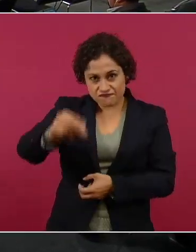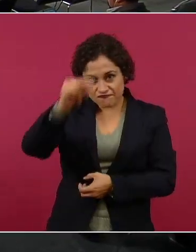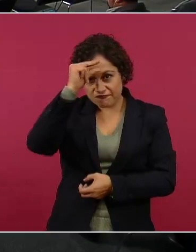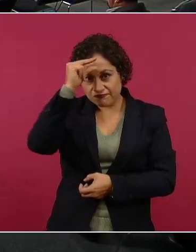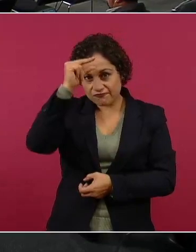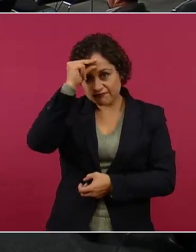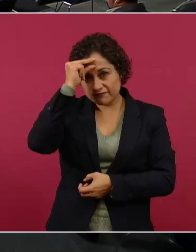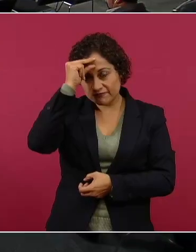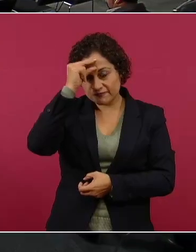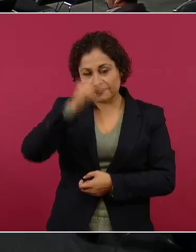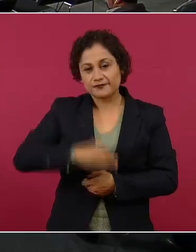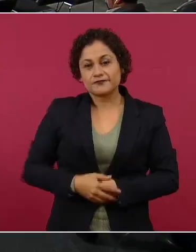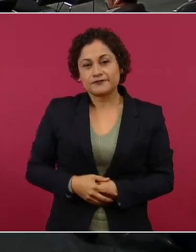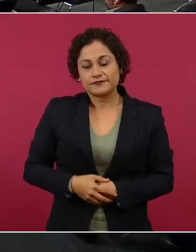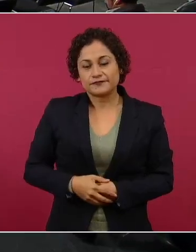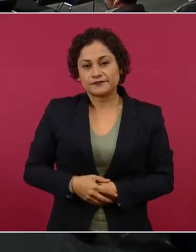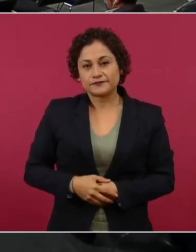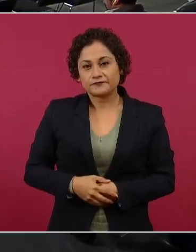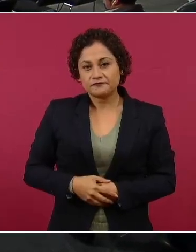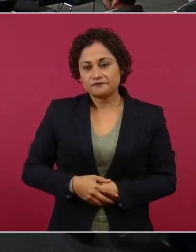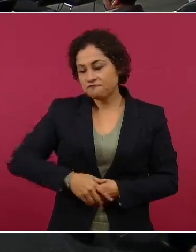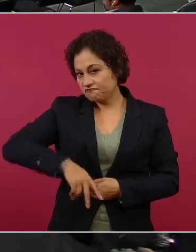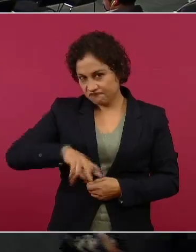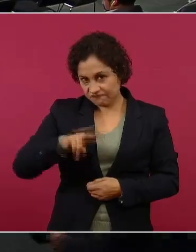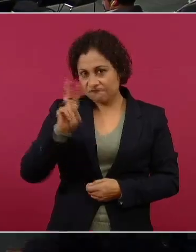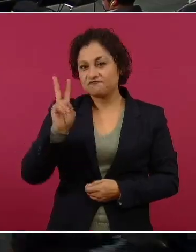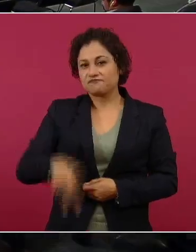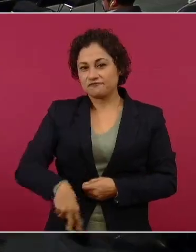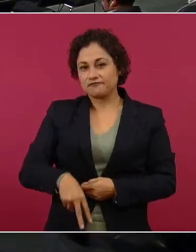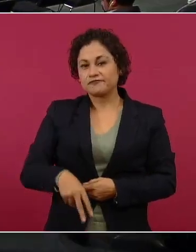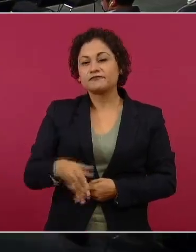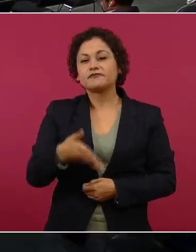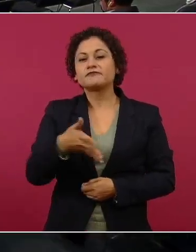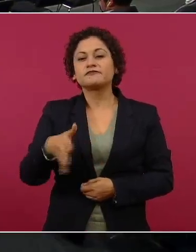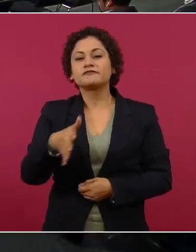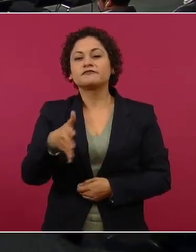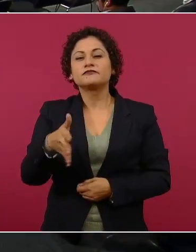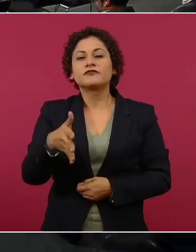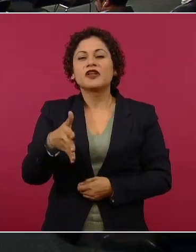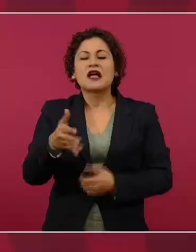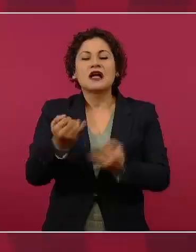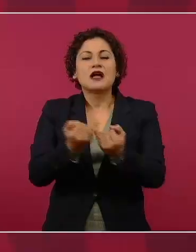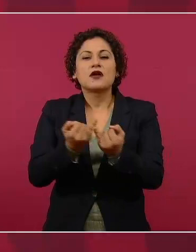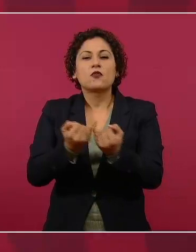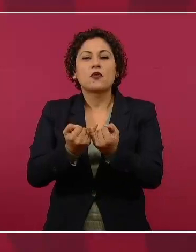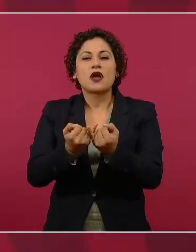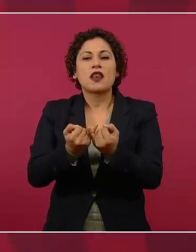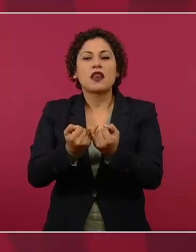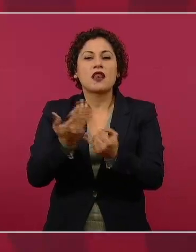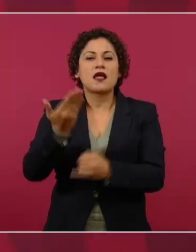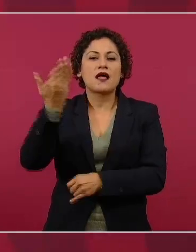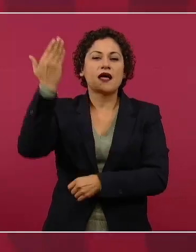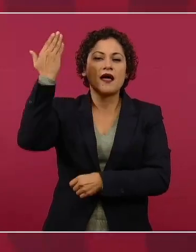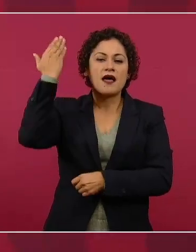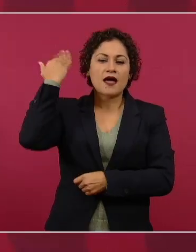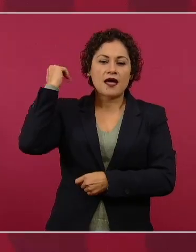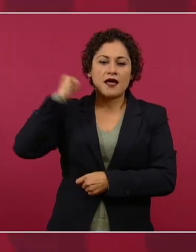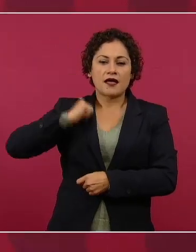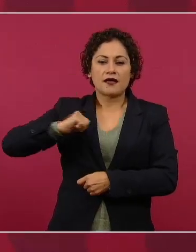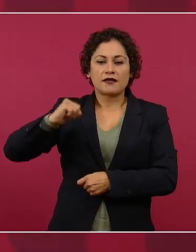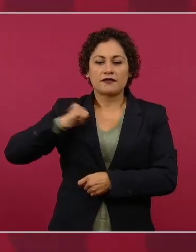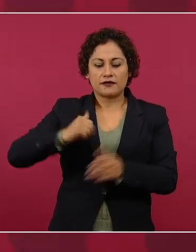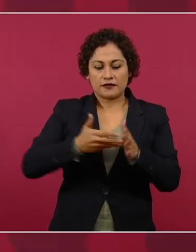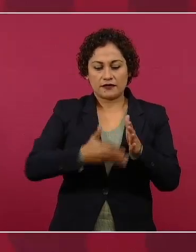mucho, muy inteligentes, como lo fueron los mejores periodistas en la época de